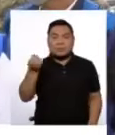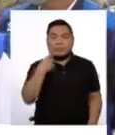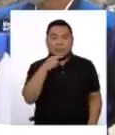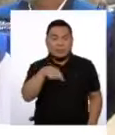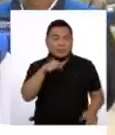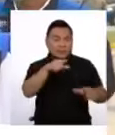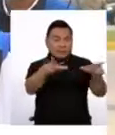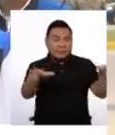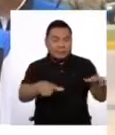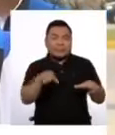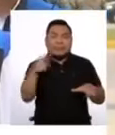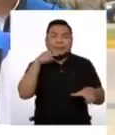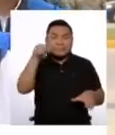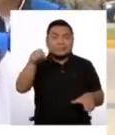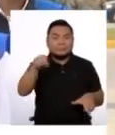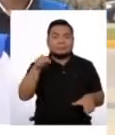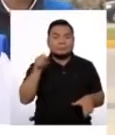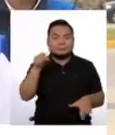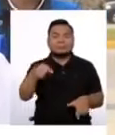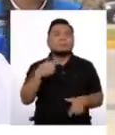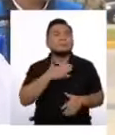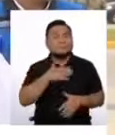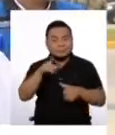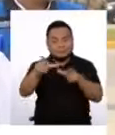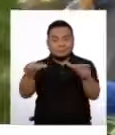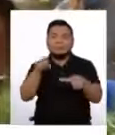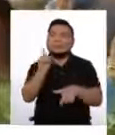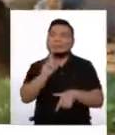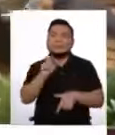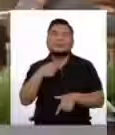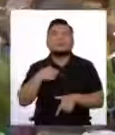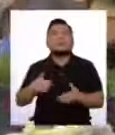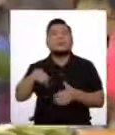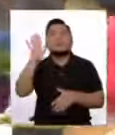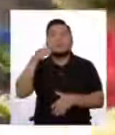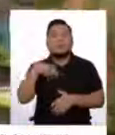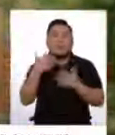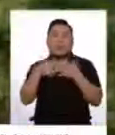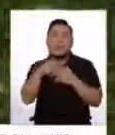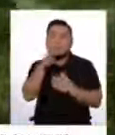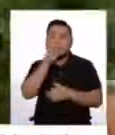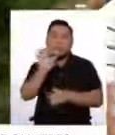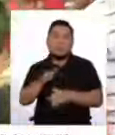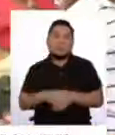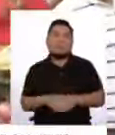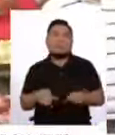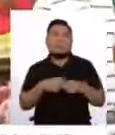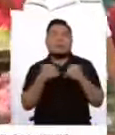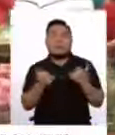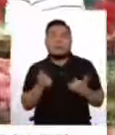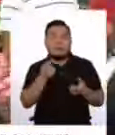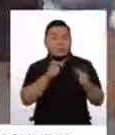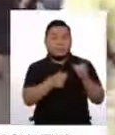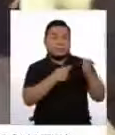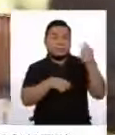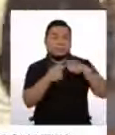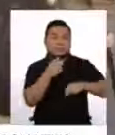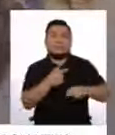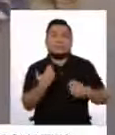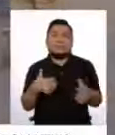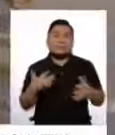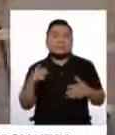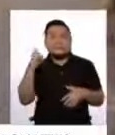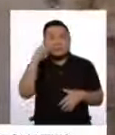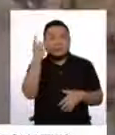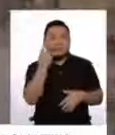terrenos que nosotros los hemos indicado para proyectos de inversión privada. Las negociaciones para un potencial traslado de comerciantes se tornan cada vez